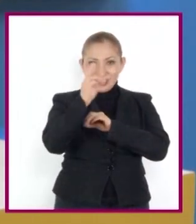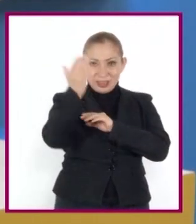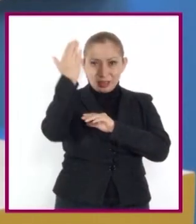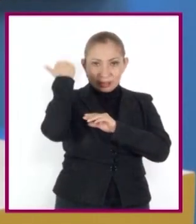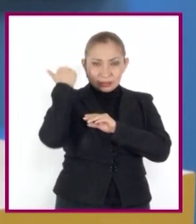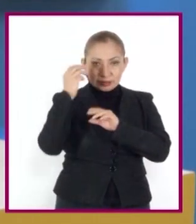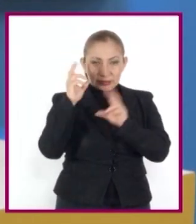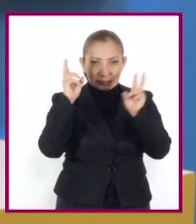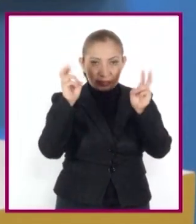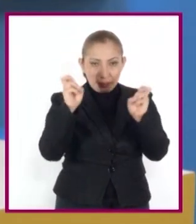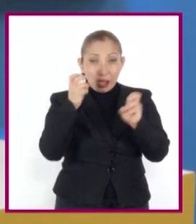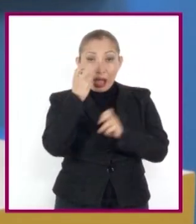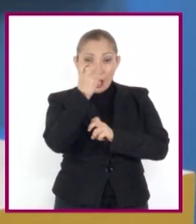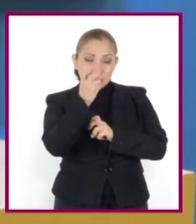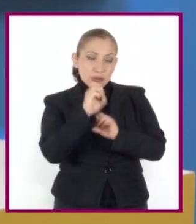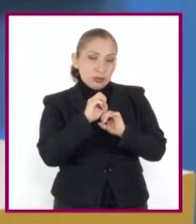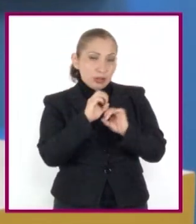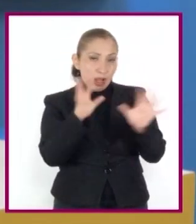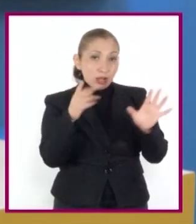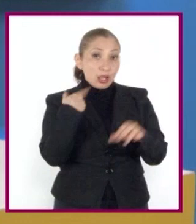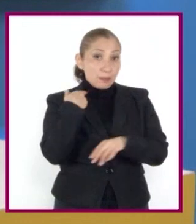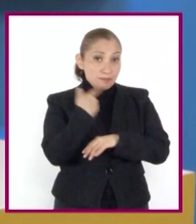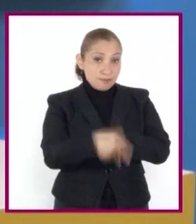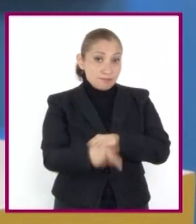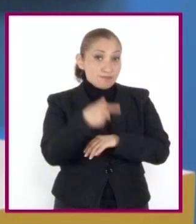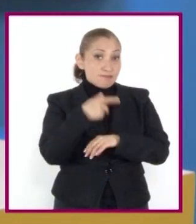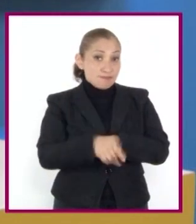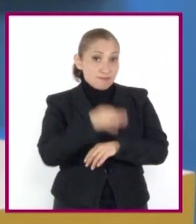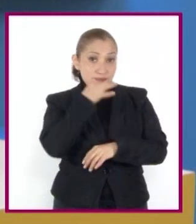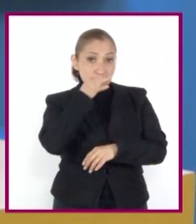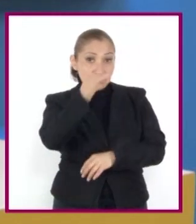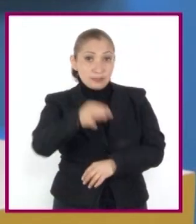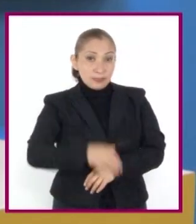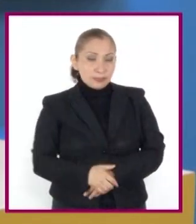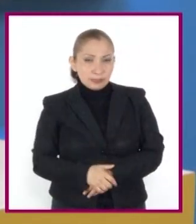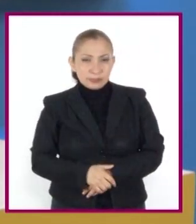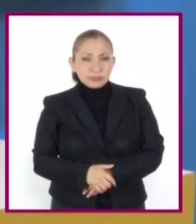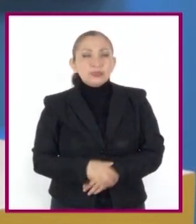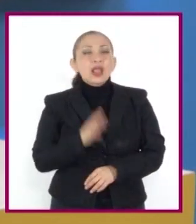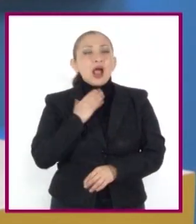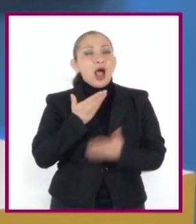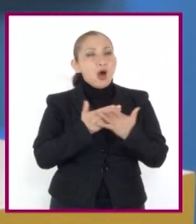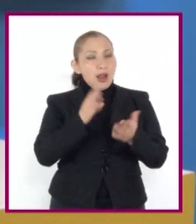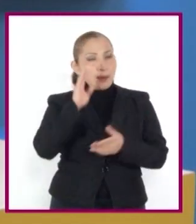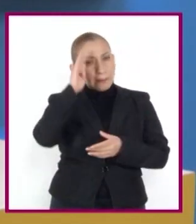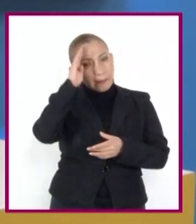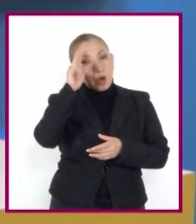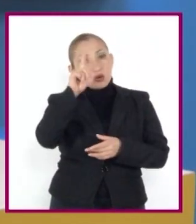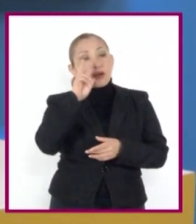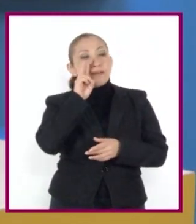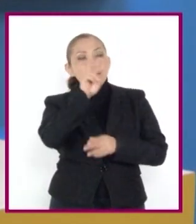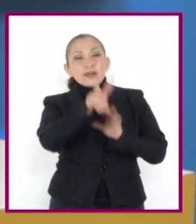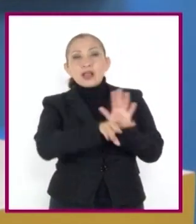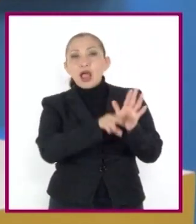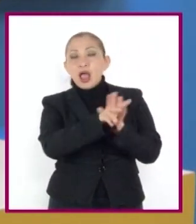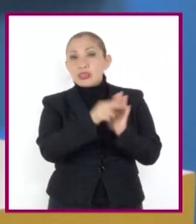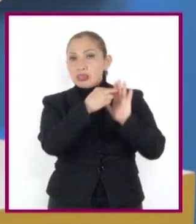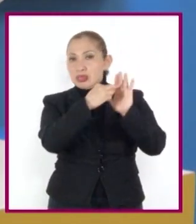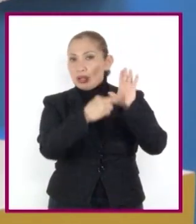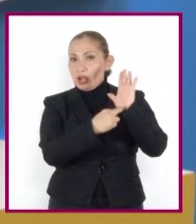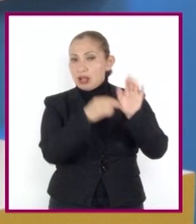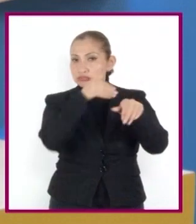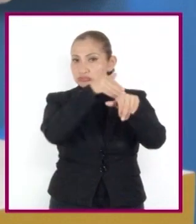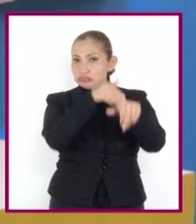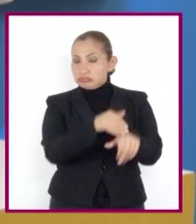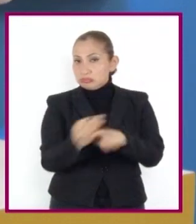del tema, y eso, por supuesto, puede llegar a ser peligroso. ¿Qué te parece, Leslie, si vemos un breve video sobre las normas de